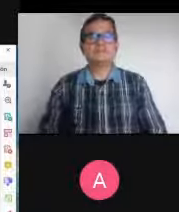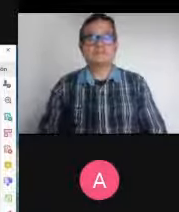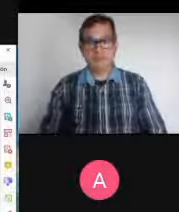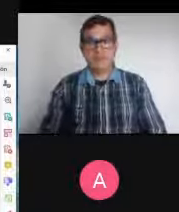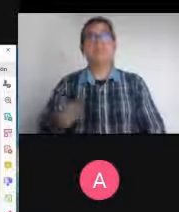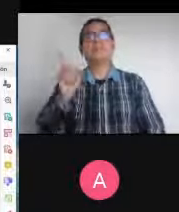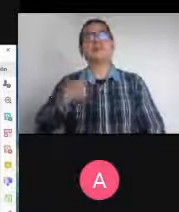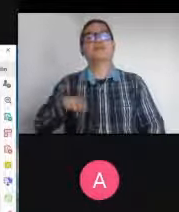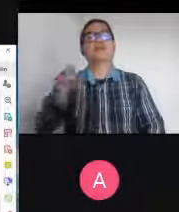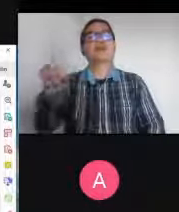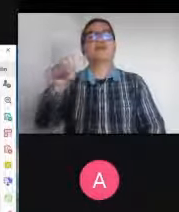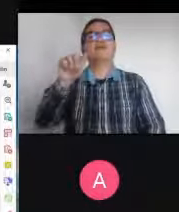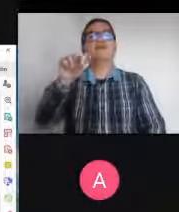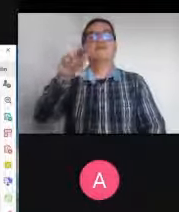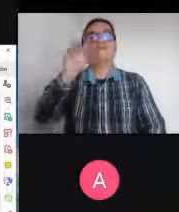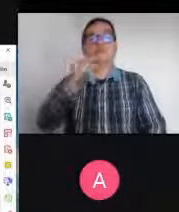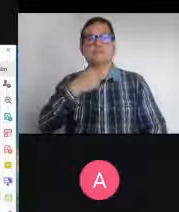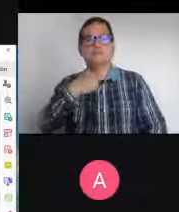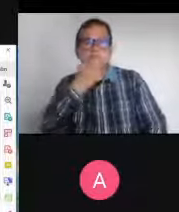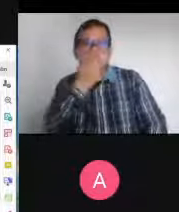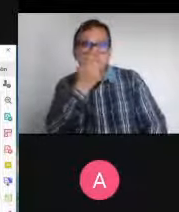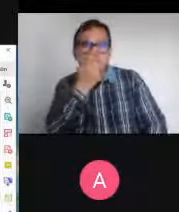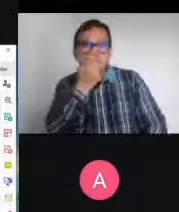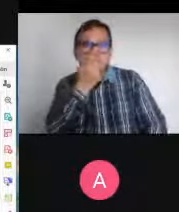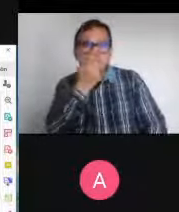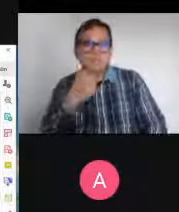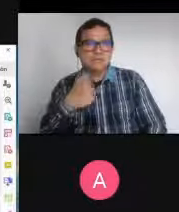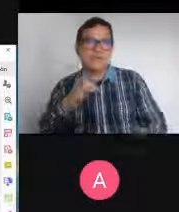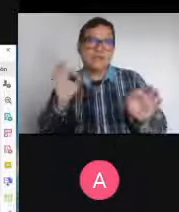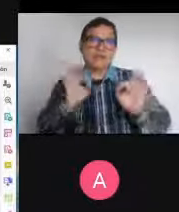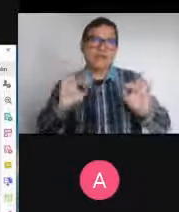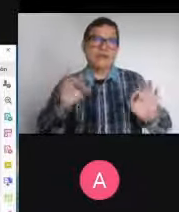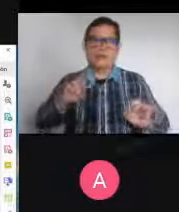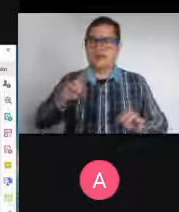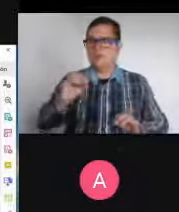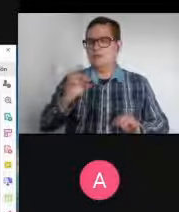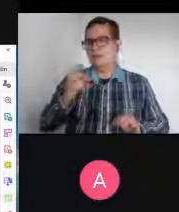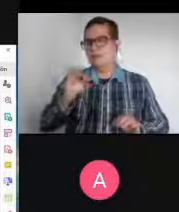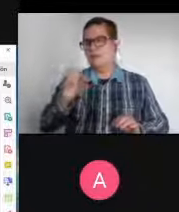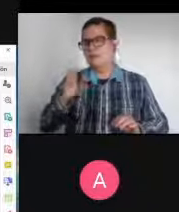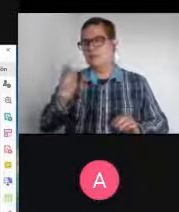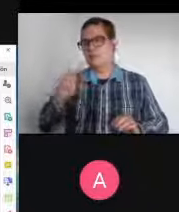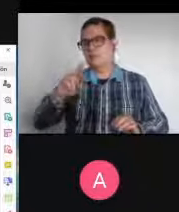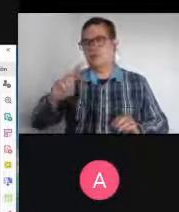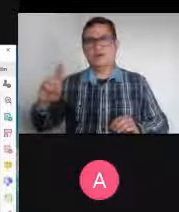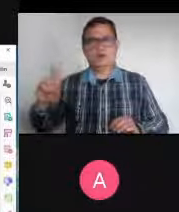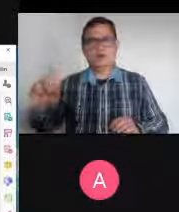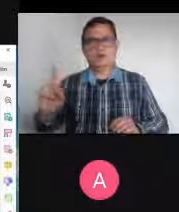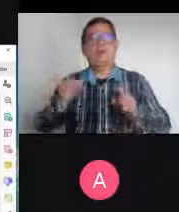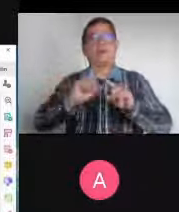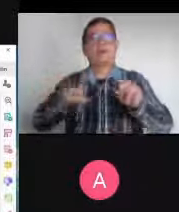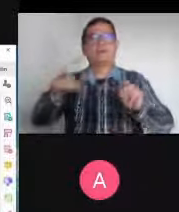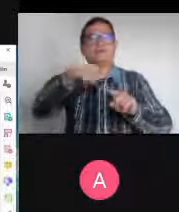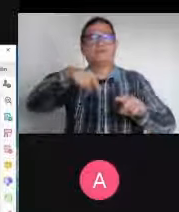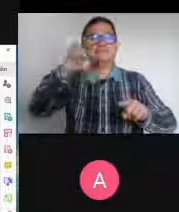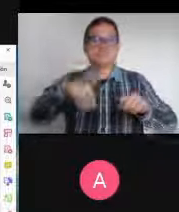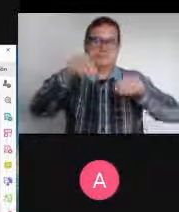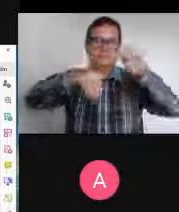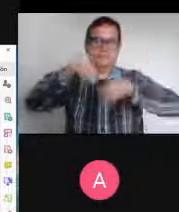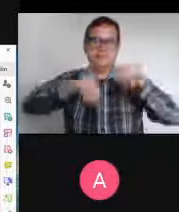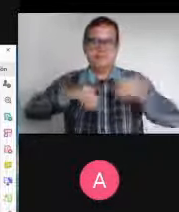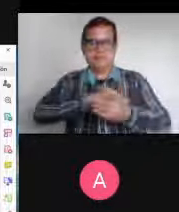en el foro, para que también lo puedan consultar. Yo aquí lo coloqué sin protoboard, pero la idea es que ustedes sí lo coloquen